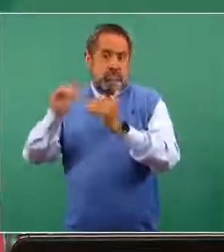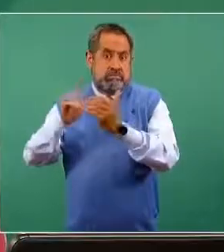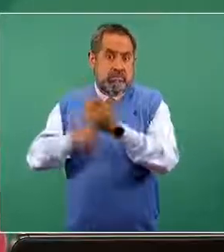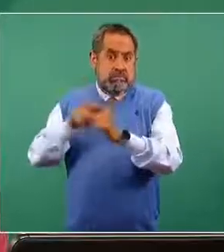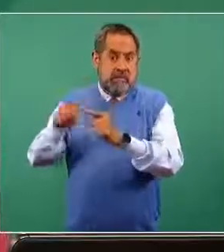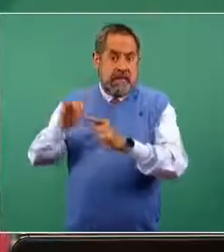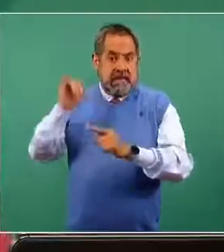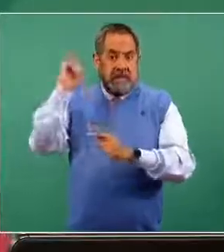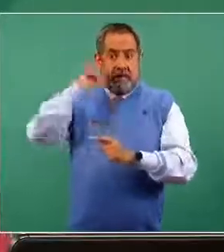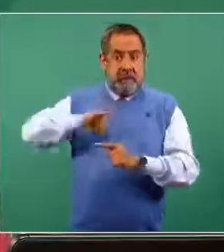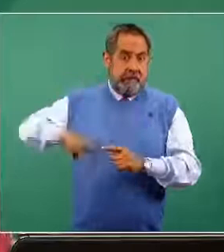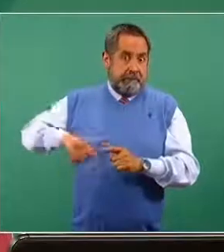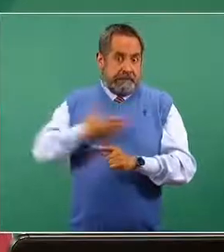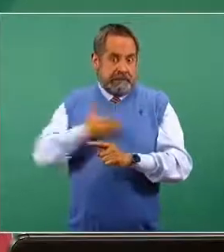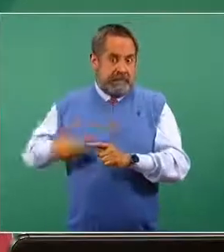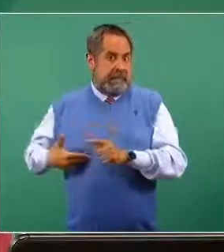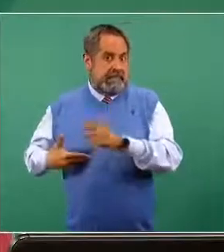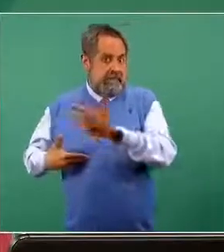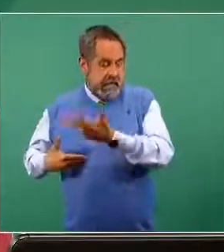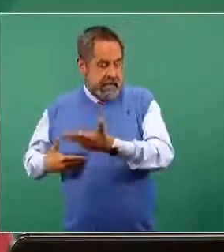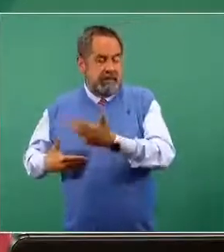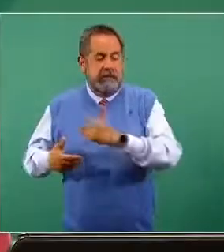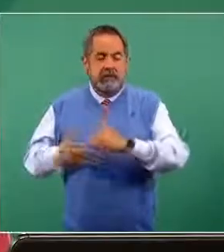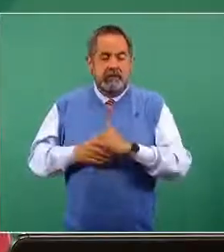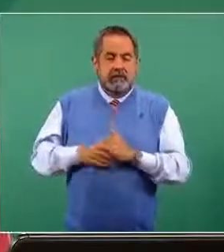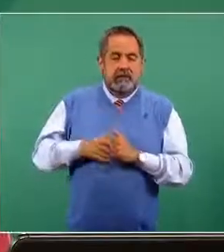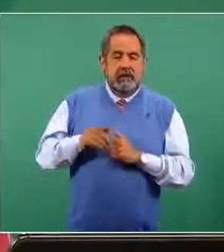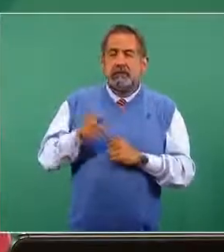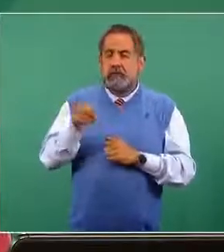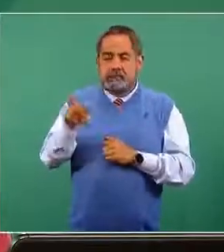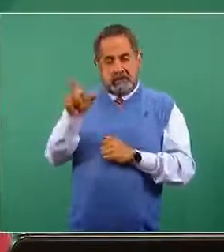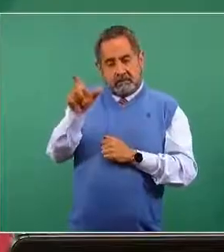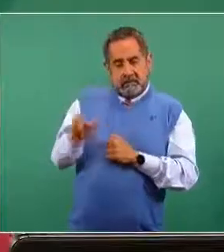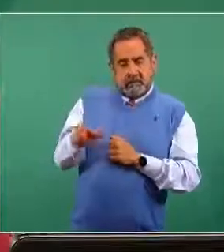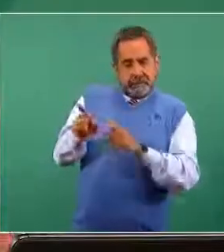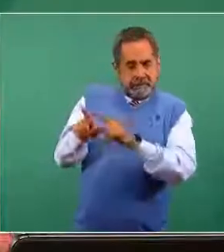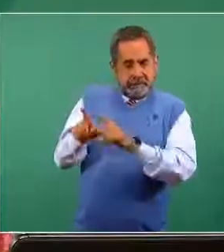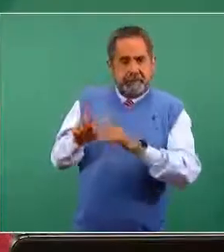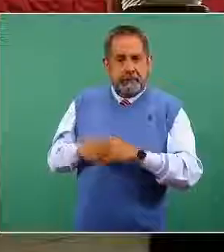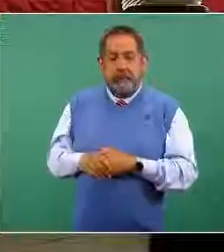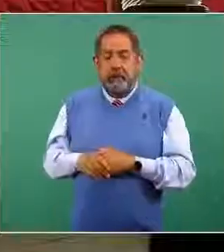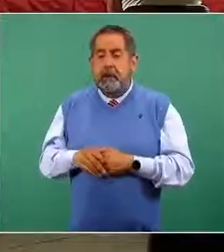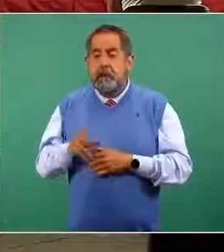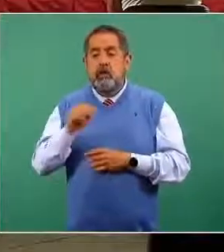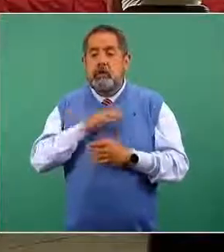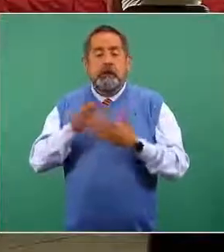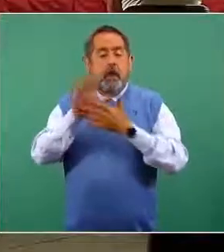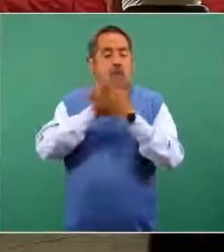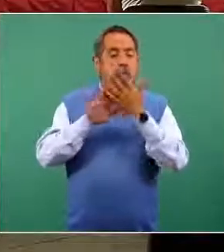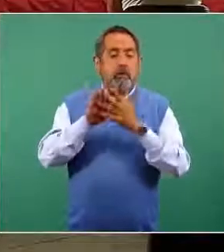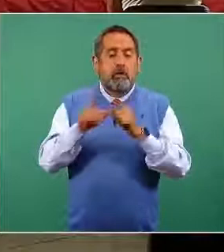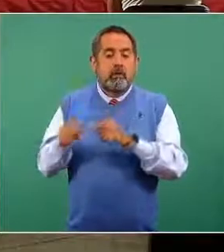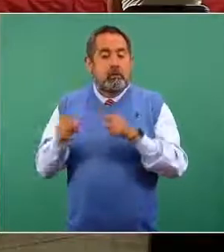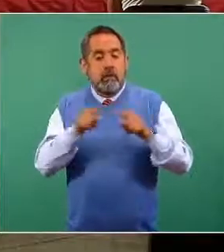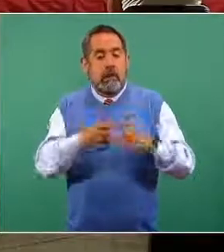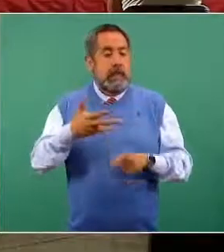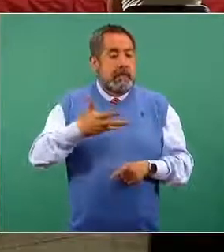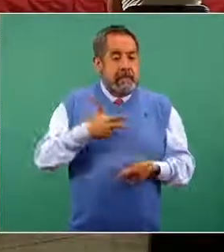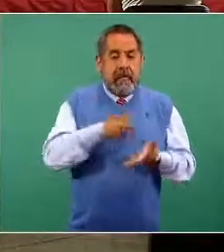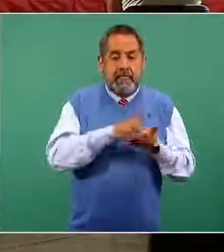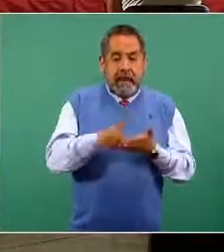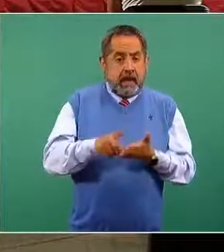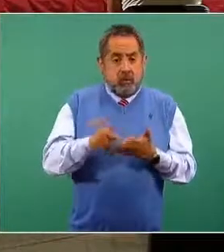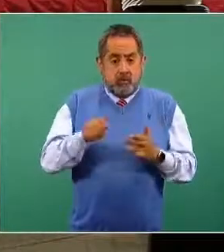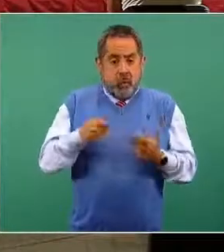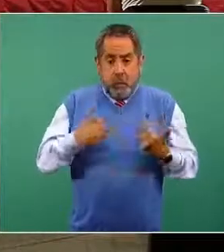el jefe del Estado, en este caso nuestro presidente Andrés Manuel López Obrador. Eso no hay que mezclarlo con los derechos que él tiene como